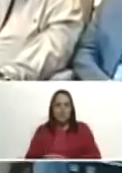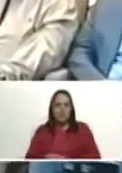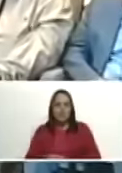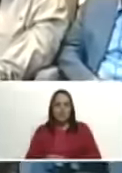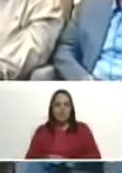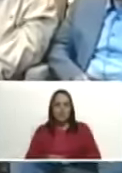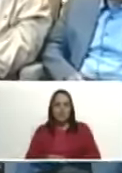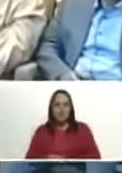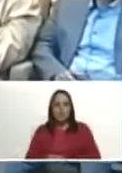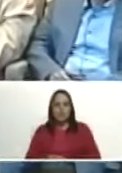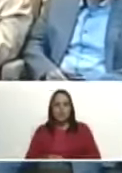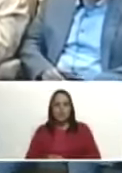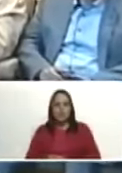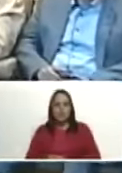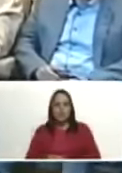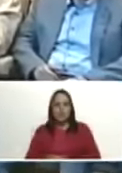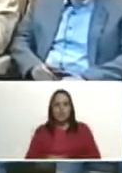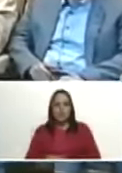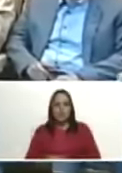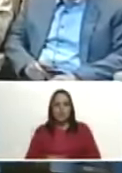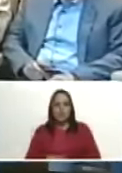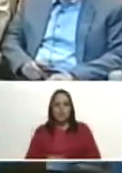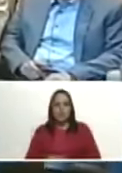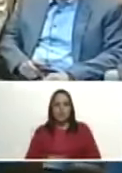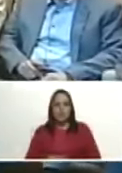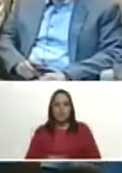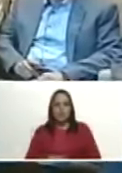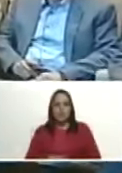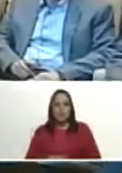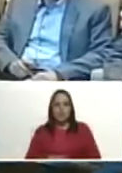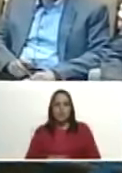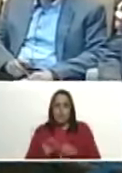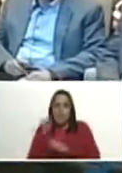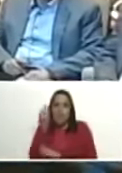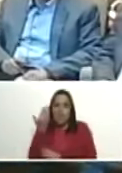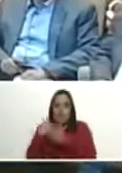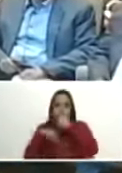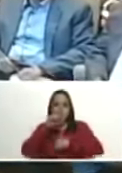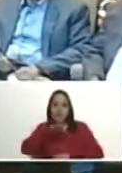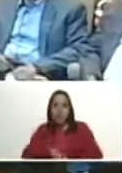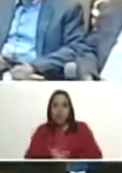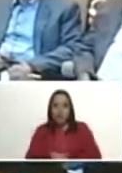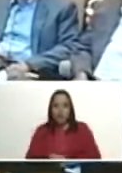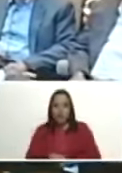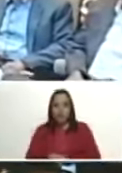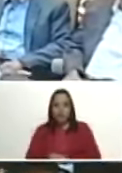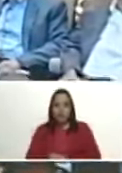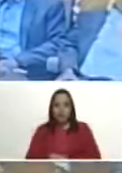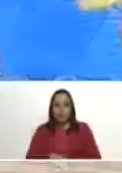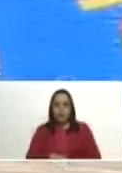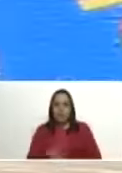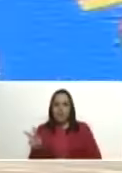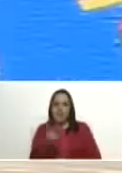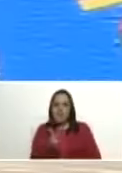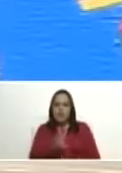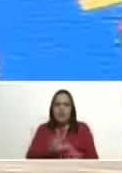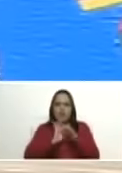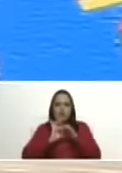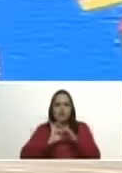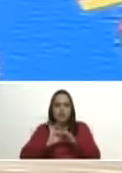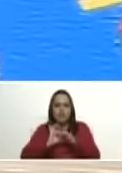federal, de una Venezuela unida,